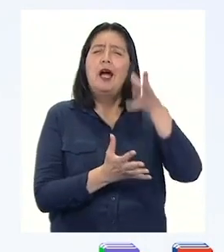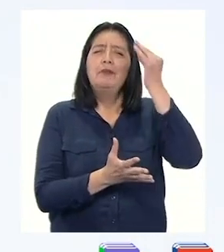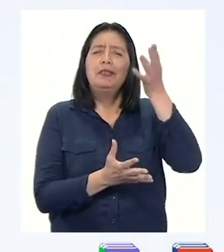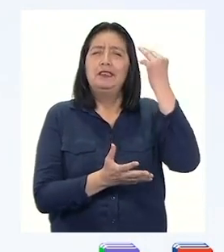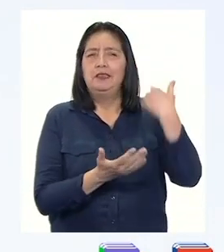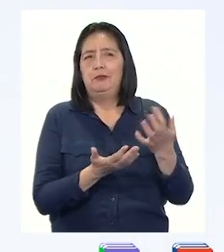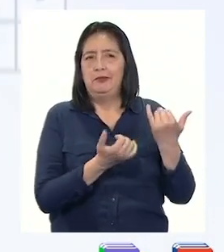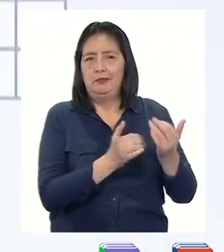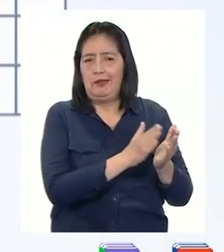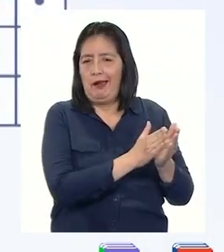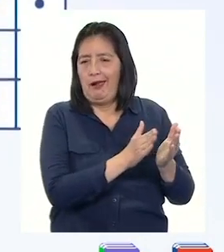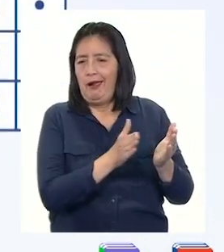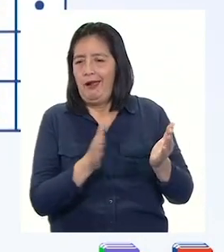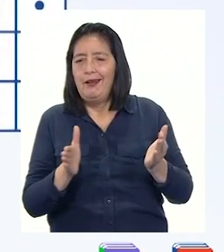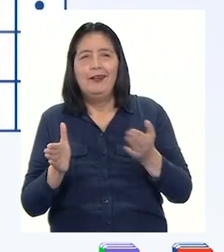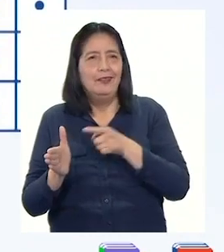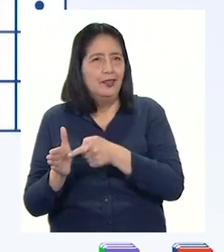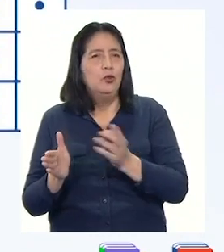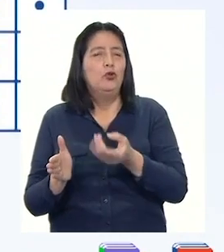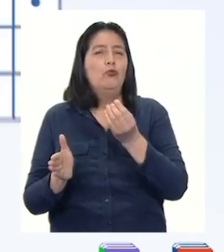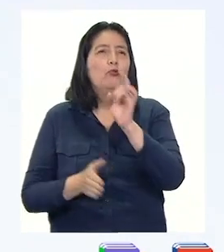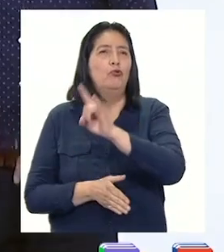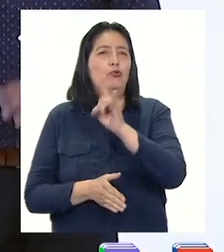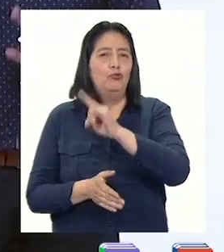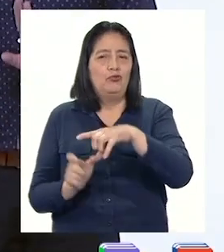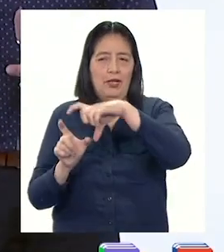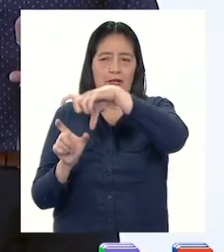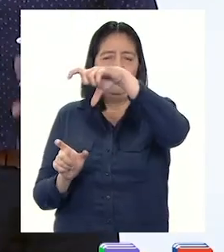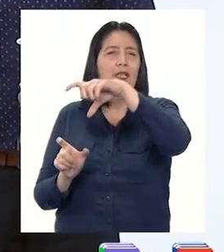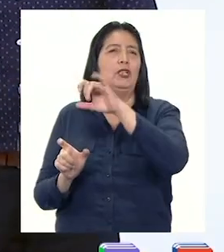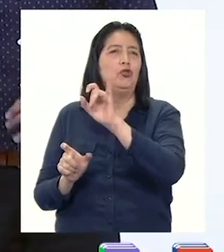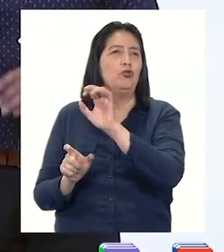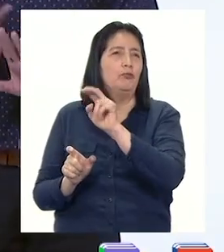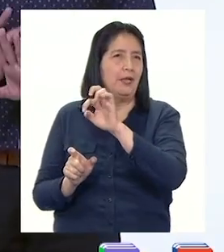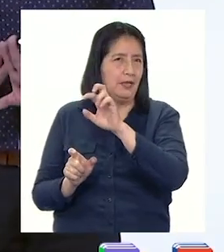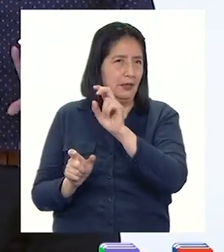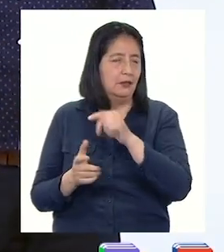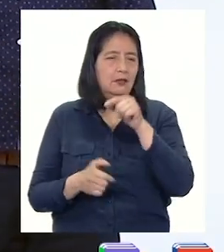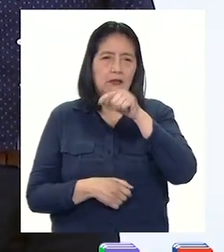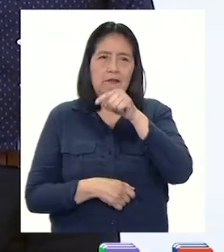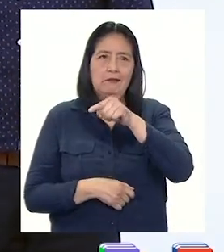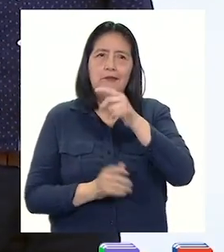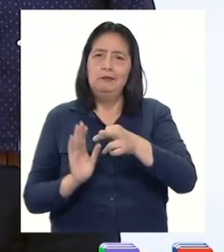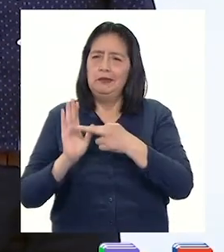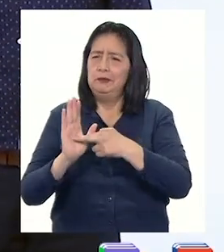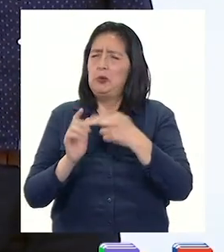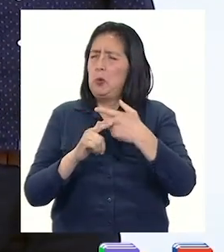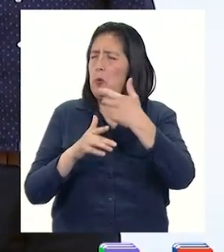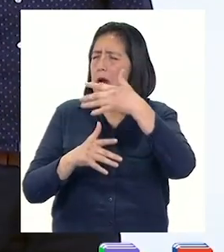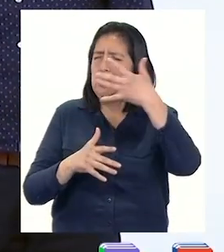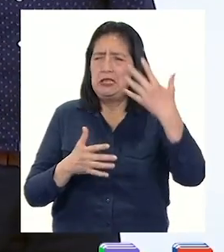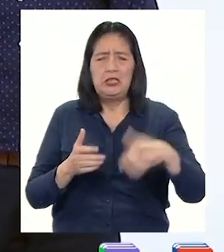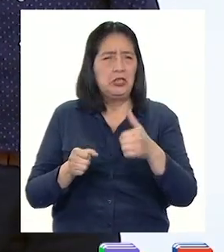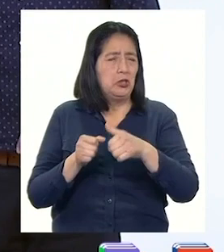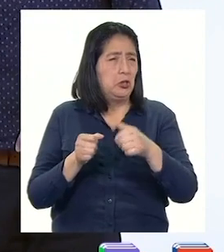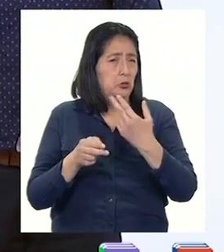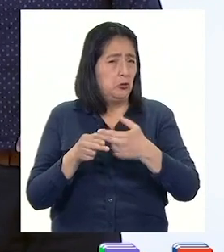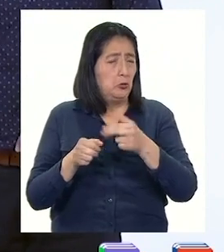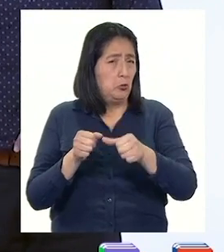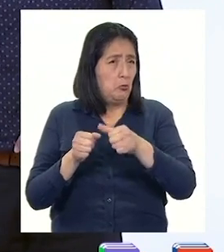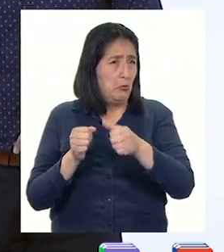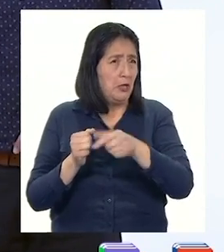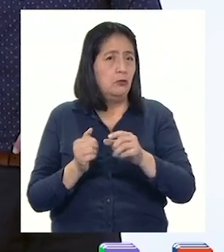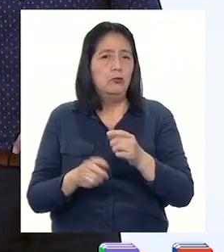aprendimos hasta ahora sobre cómo usar la yupana. En la yupana podemos representar cualquier número natural